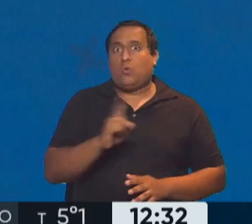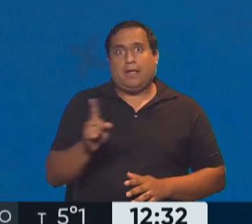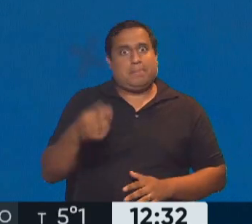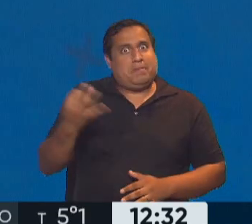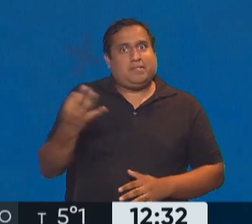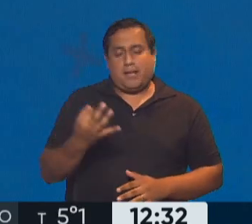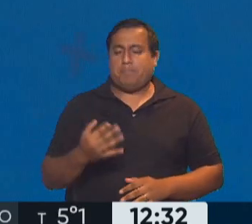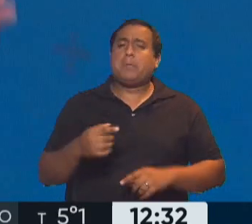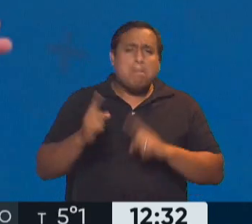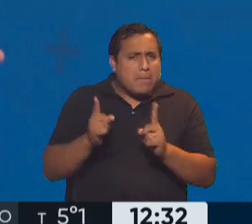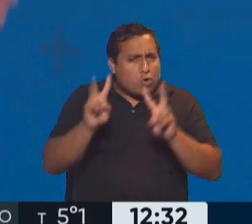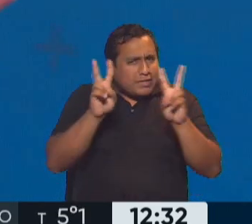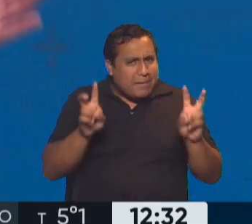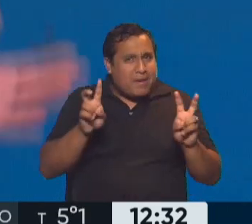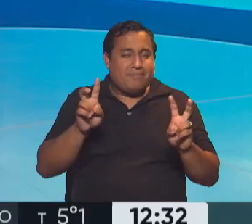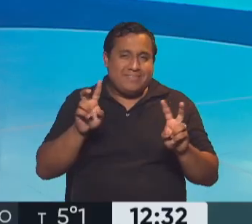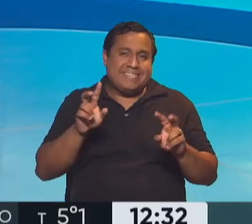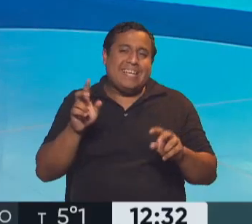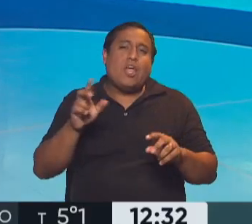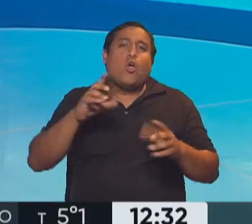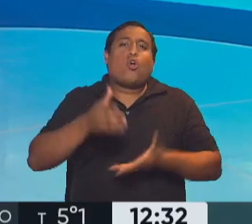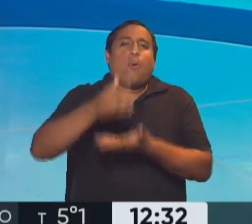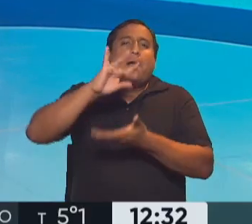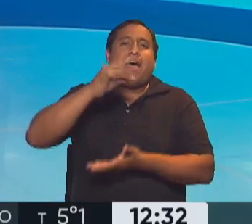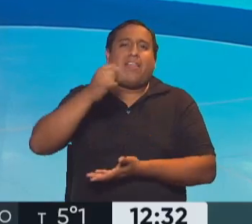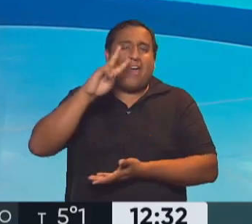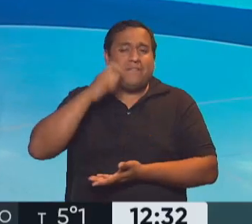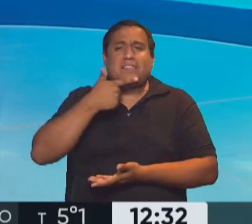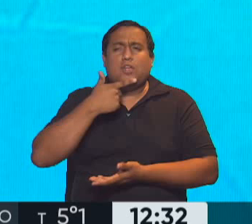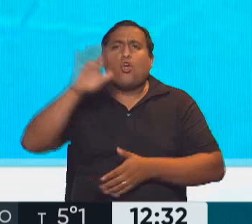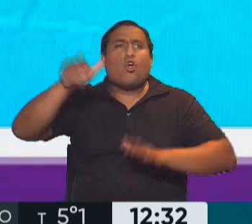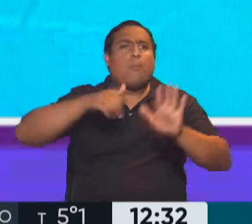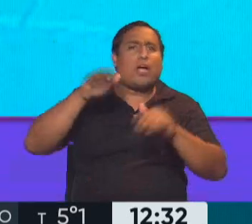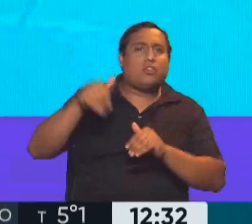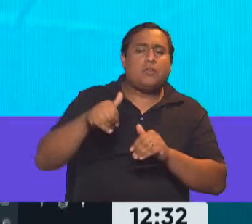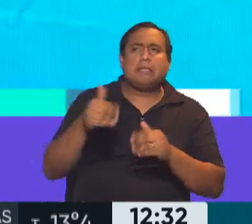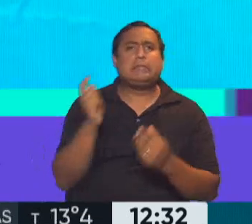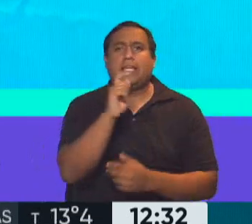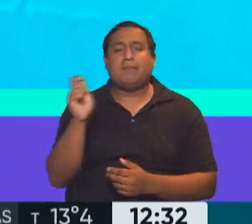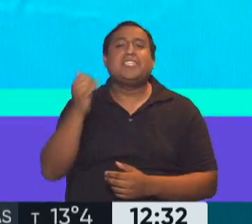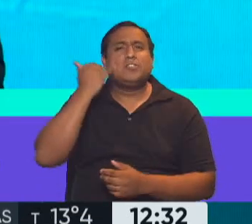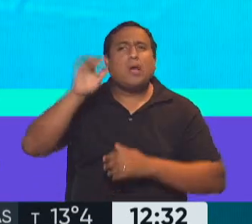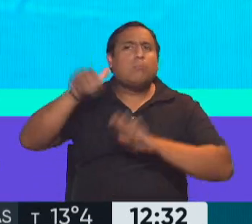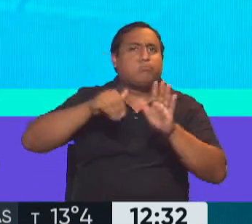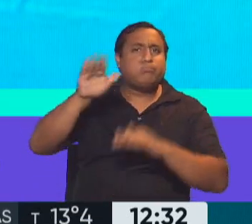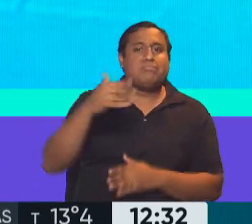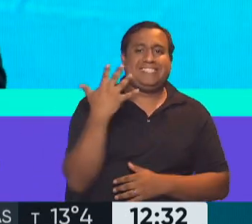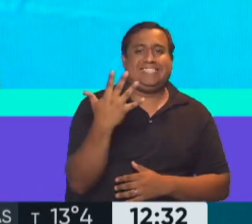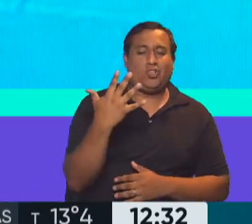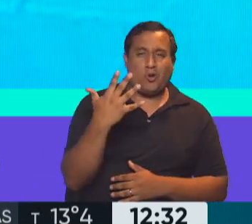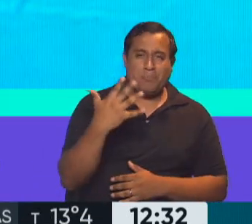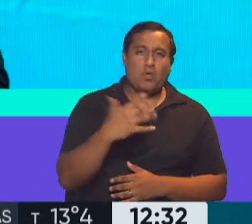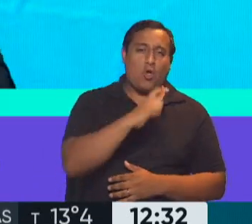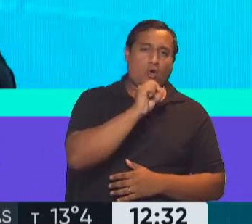Seguimos hablando de tenis, sí. Copa Davis, convocatorias, ¿quiénes? Exactamente, porque ya están los convocados, son 5 los nombres que ha entregado Guillermo